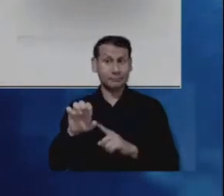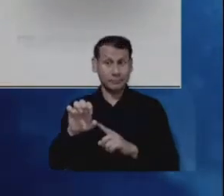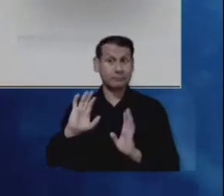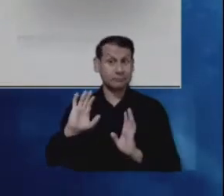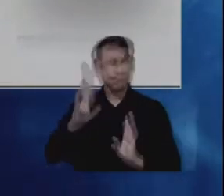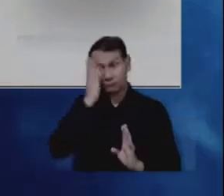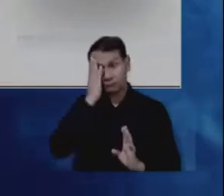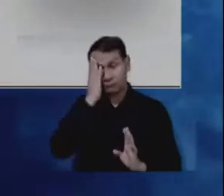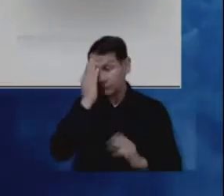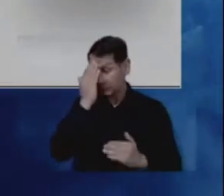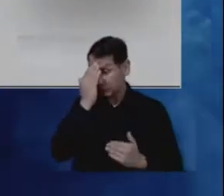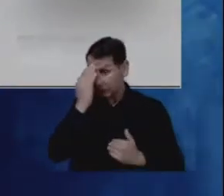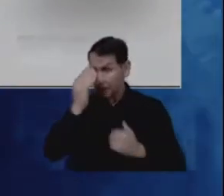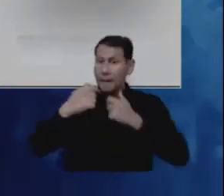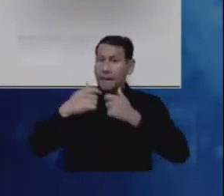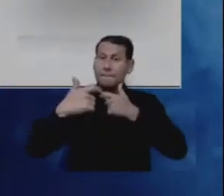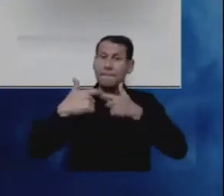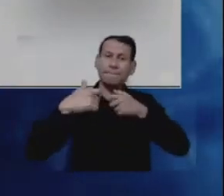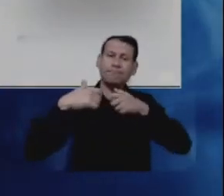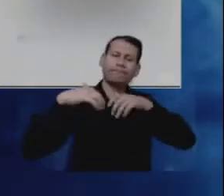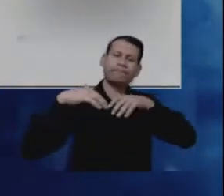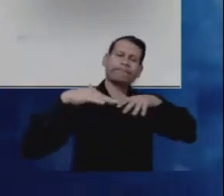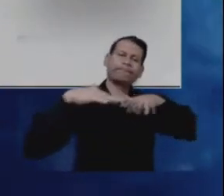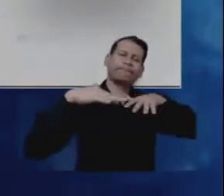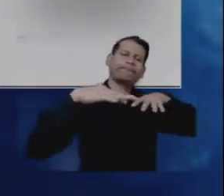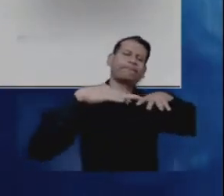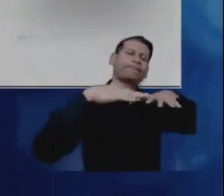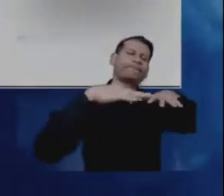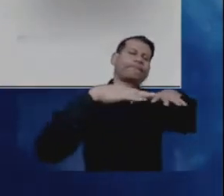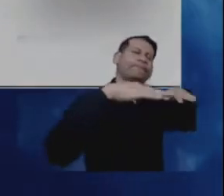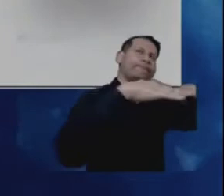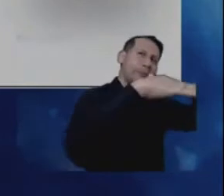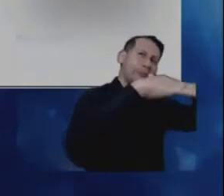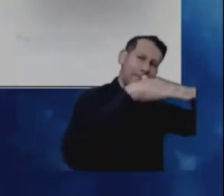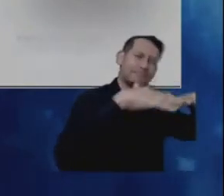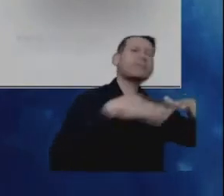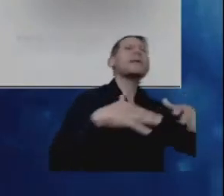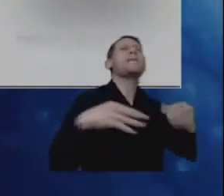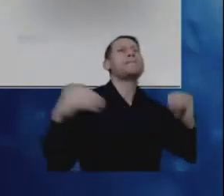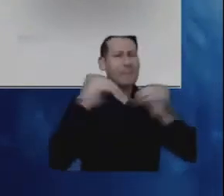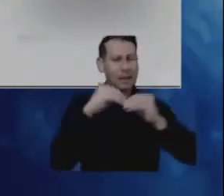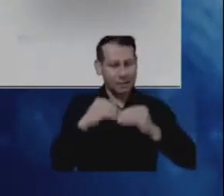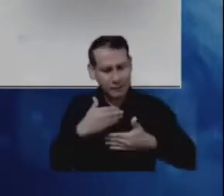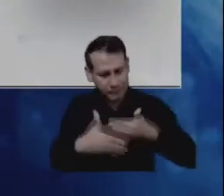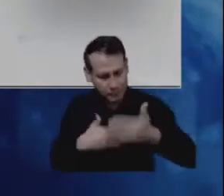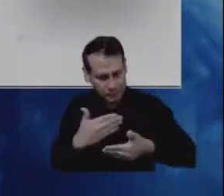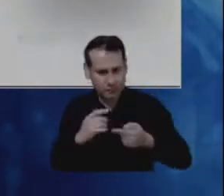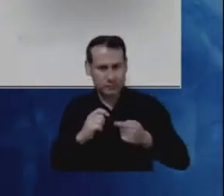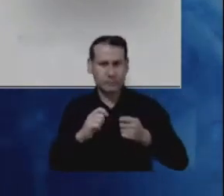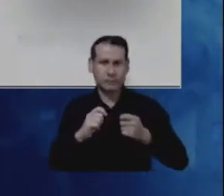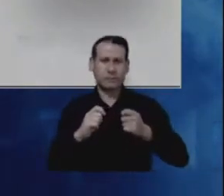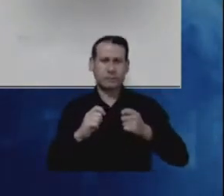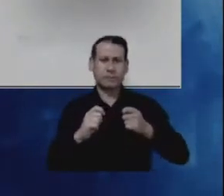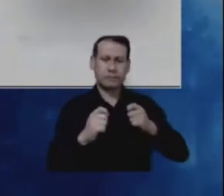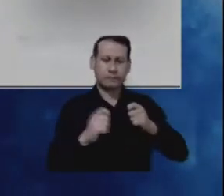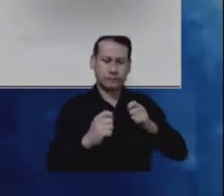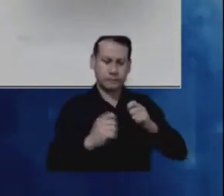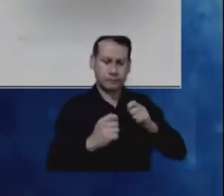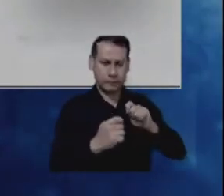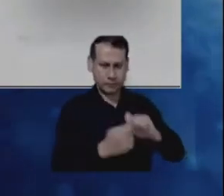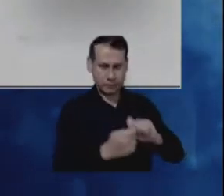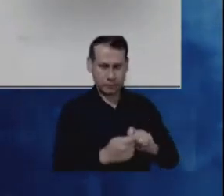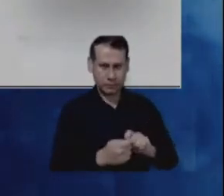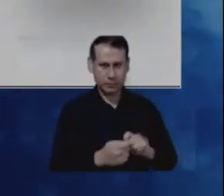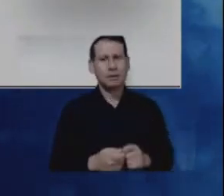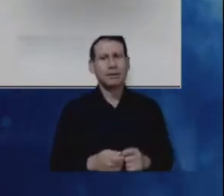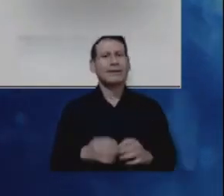radioeléctrico en todos estos procesos de transformación digital y con el objetivo de llevar a cabo una planeación del espectro de